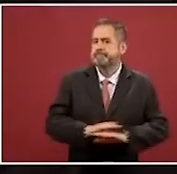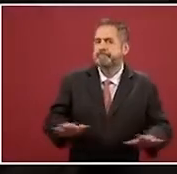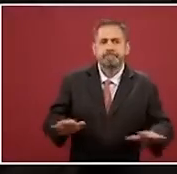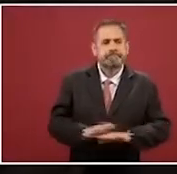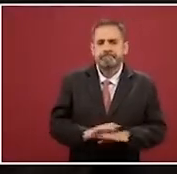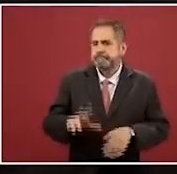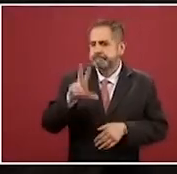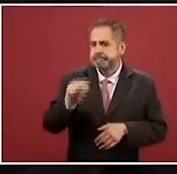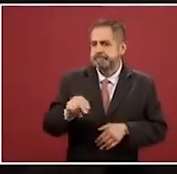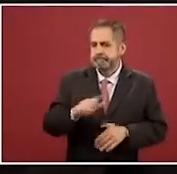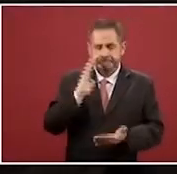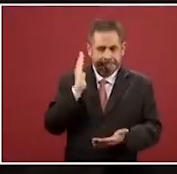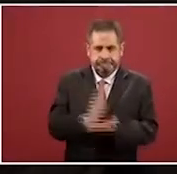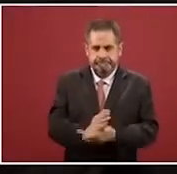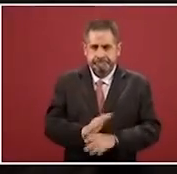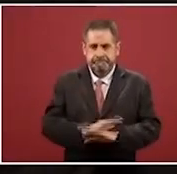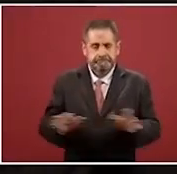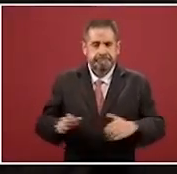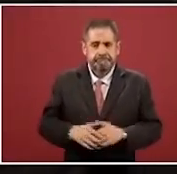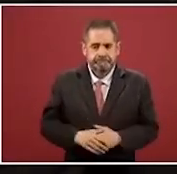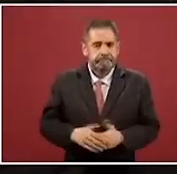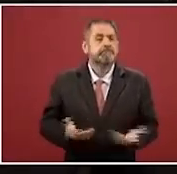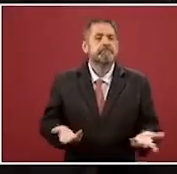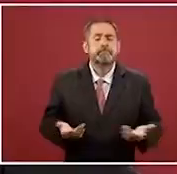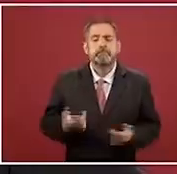Ya no. A ver,